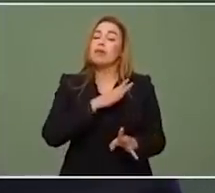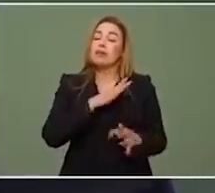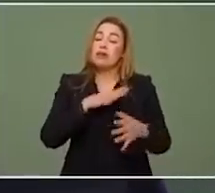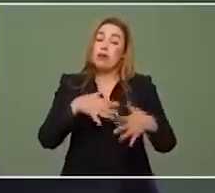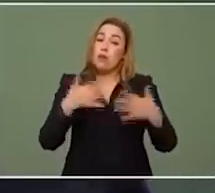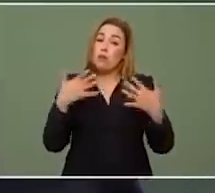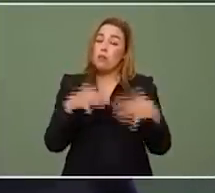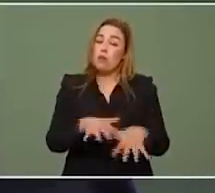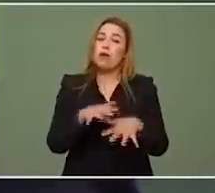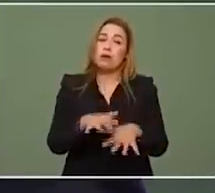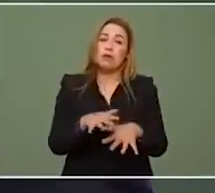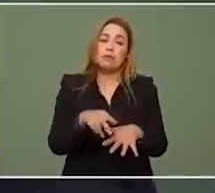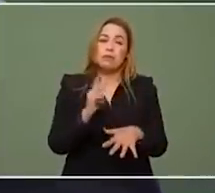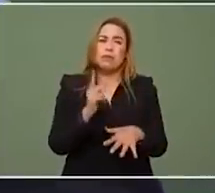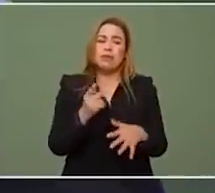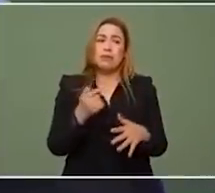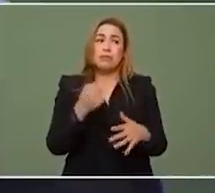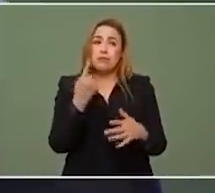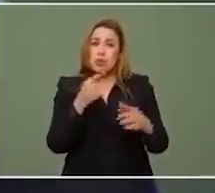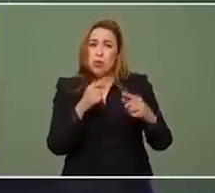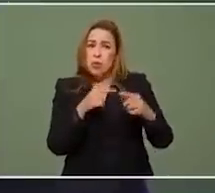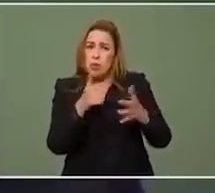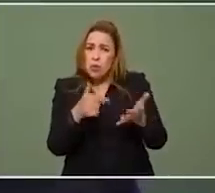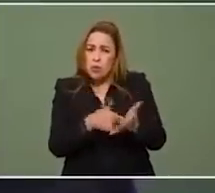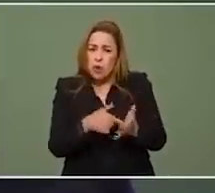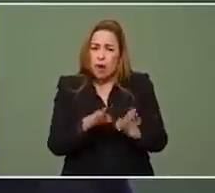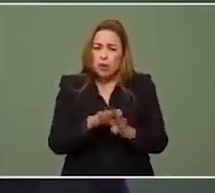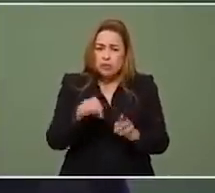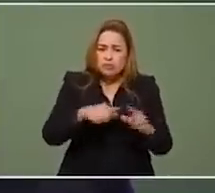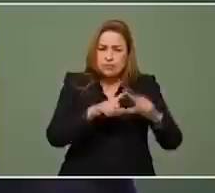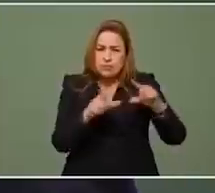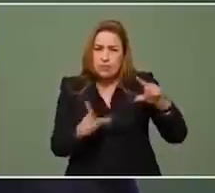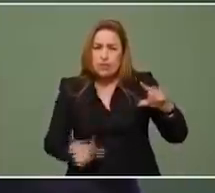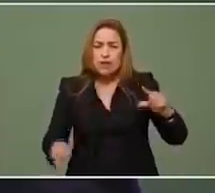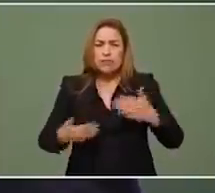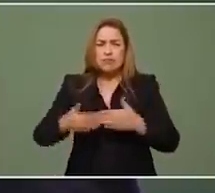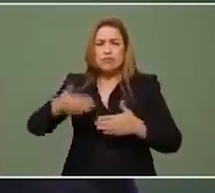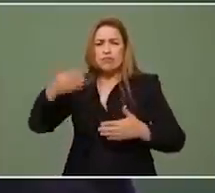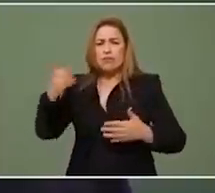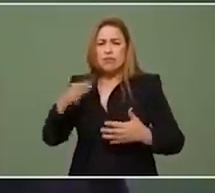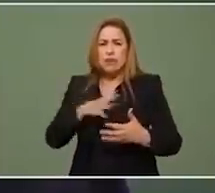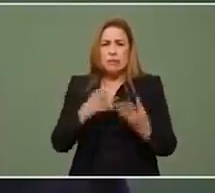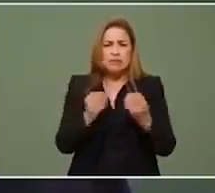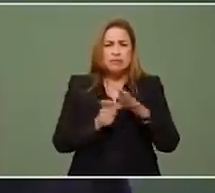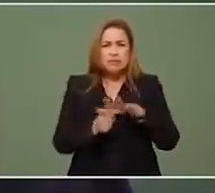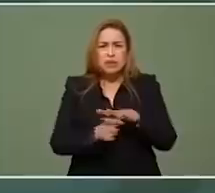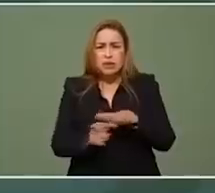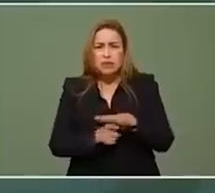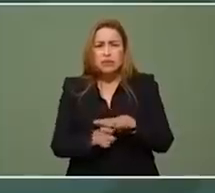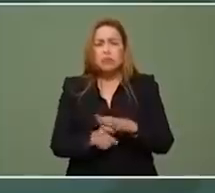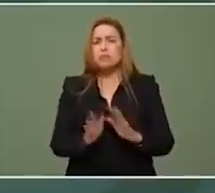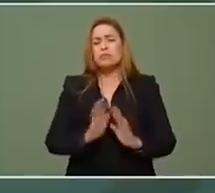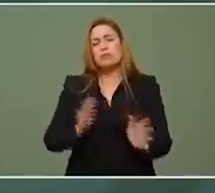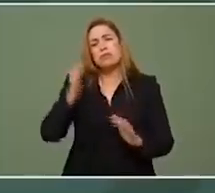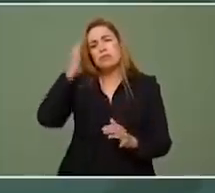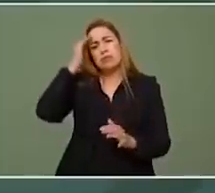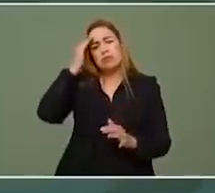la corrupción no se consideraban delitos graves